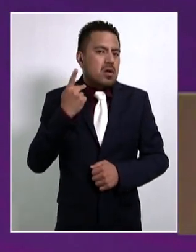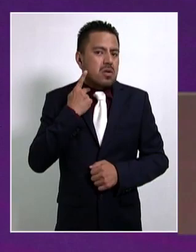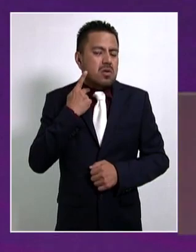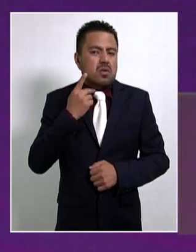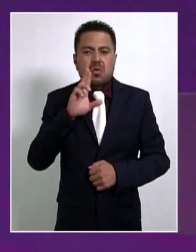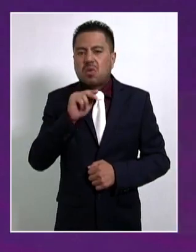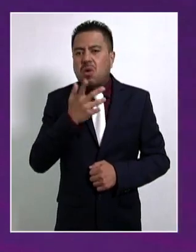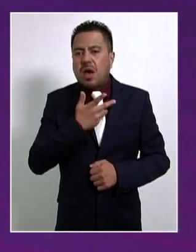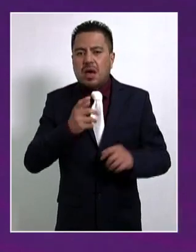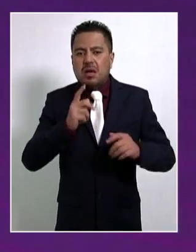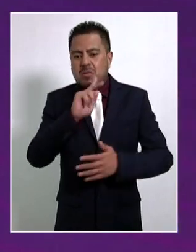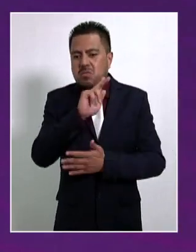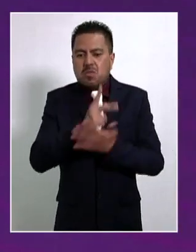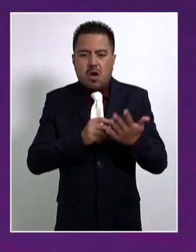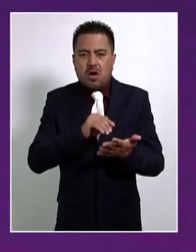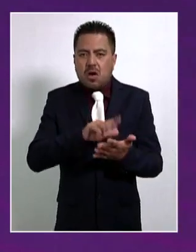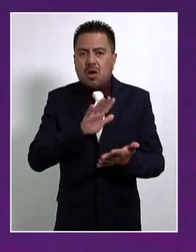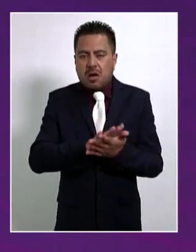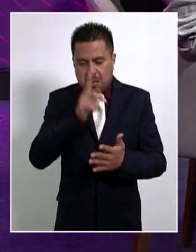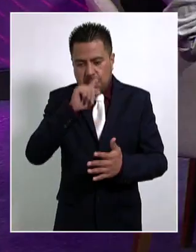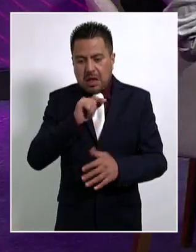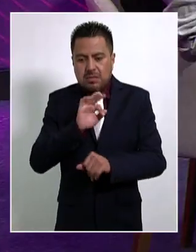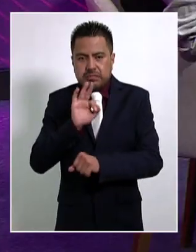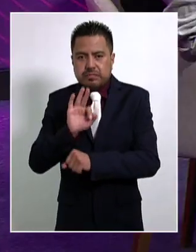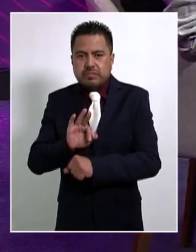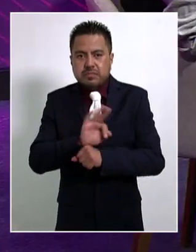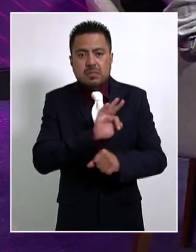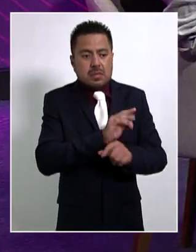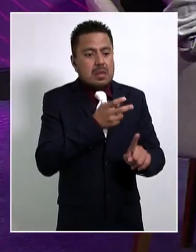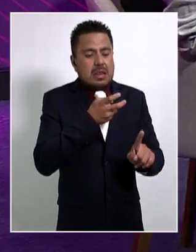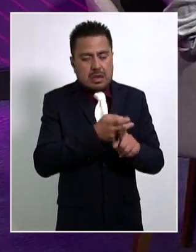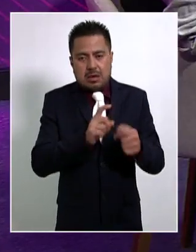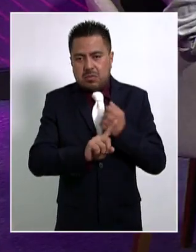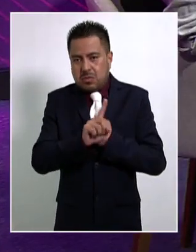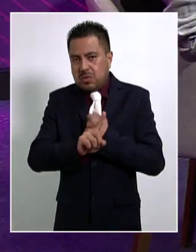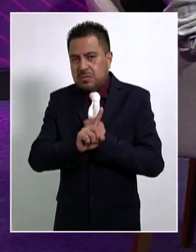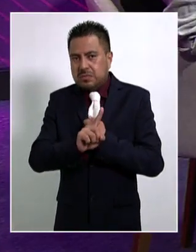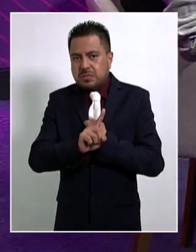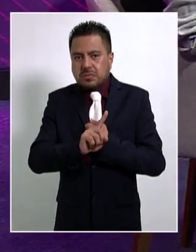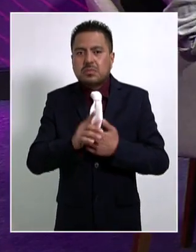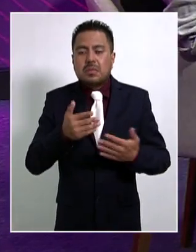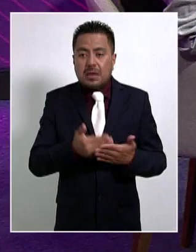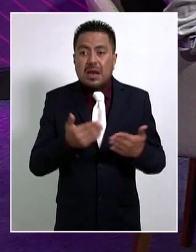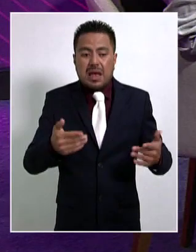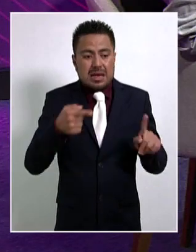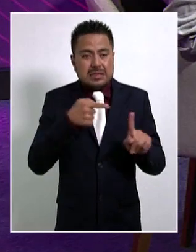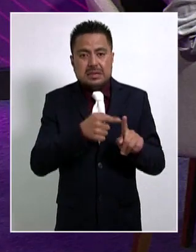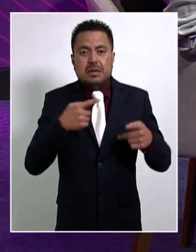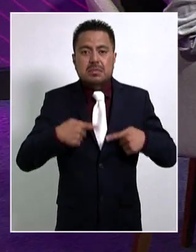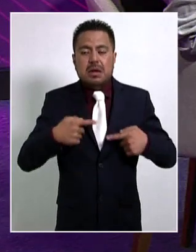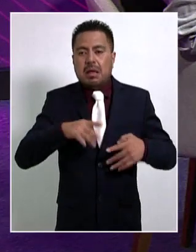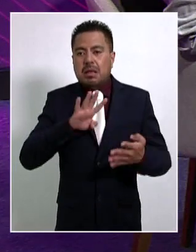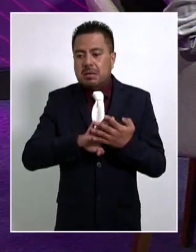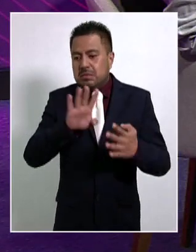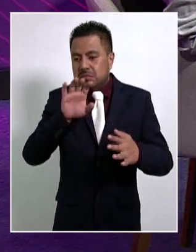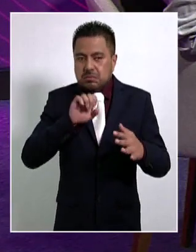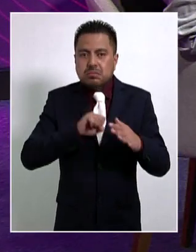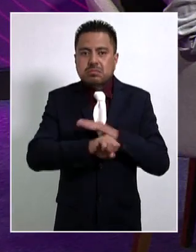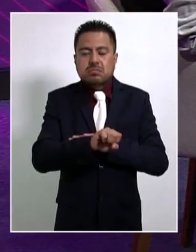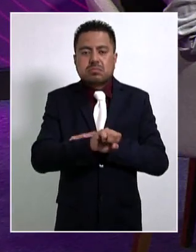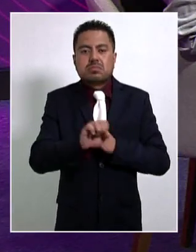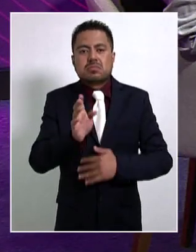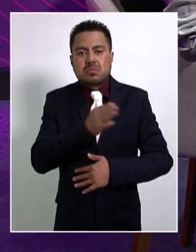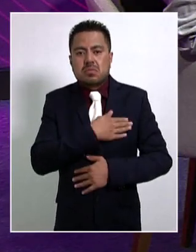hay programas que ataquen esa problemática, ¿no? Bueno, entonces esta persona llega a prisión y